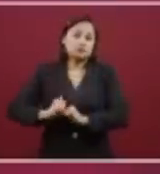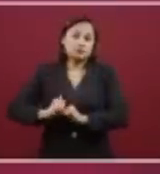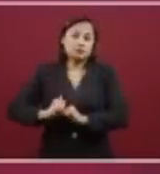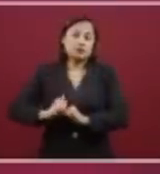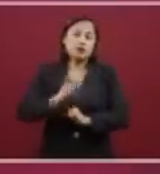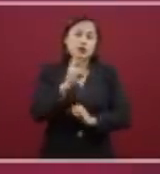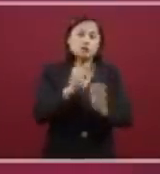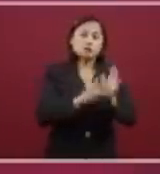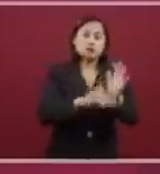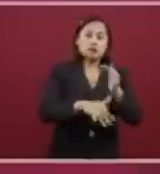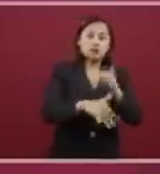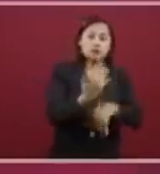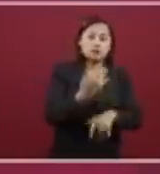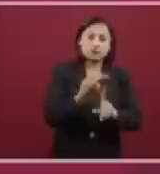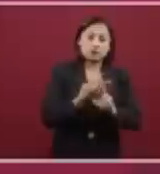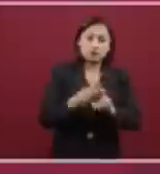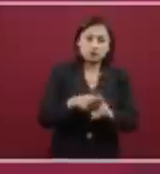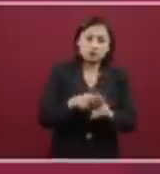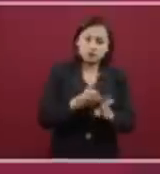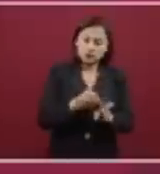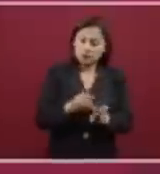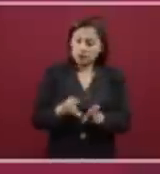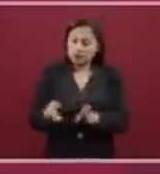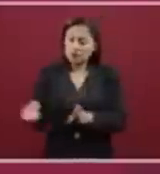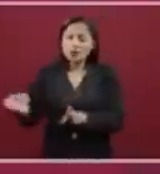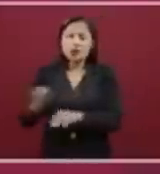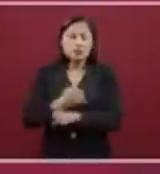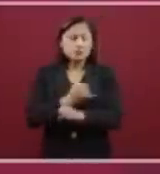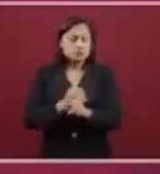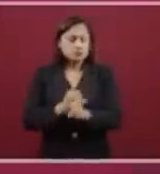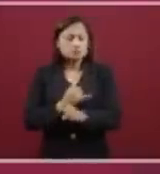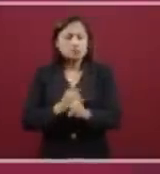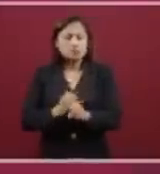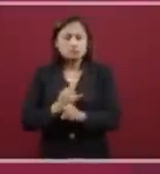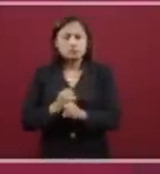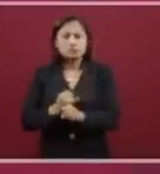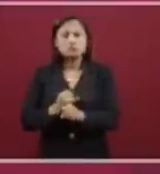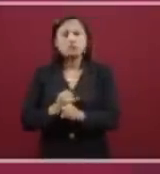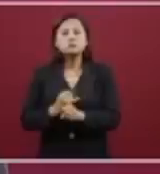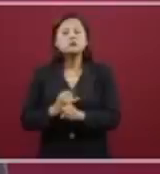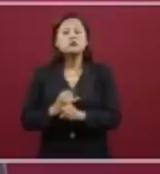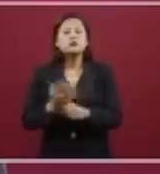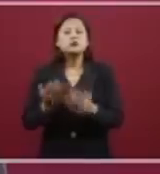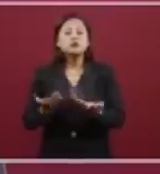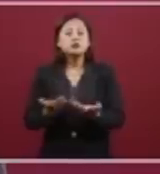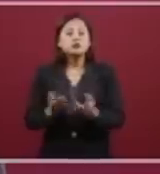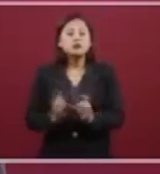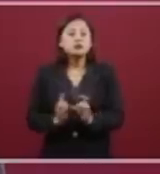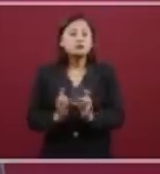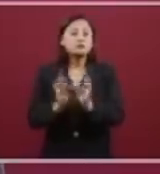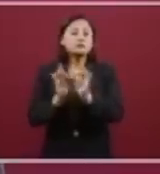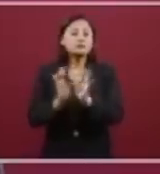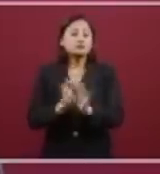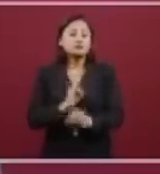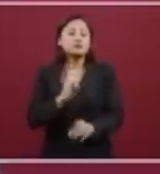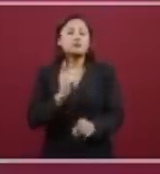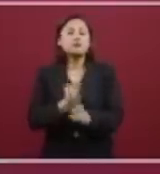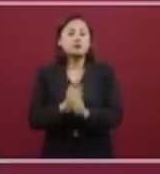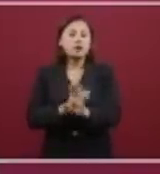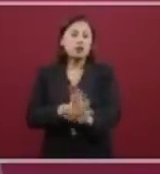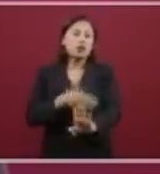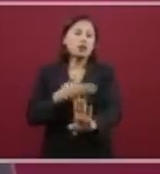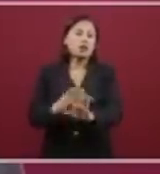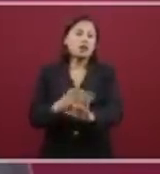2015 se analiza en algunos casos algunos de ellos la probable comisión de daño patrimonial por un monto superior